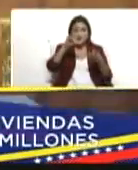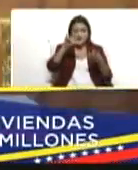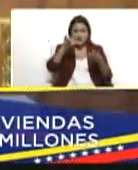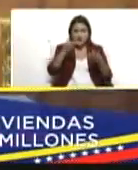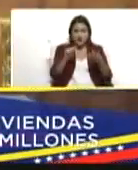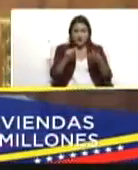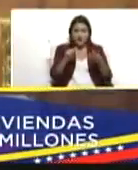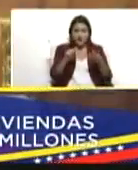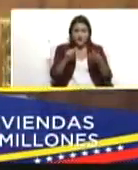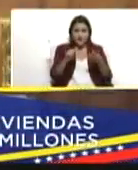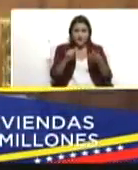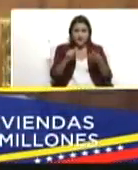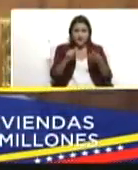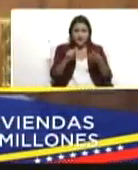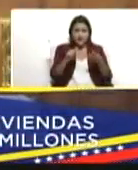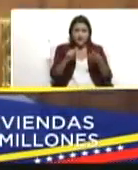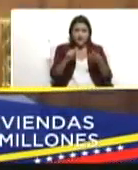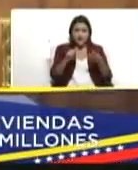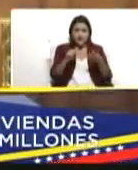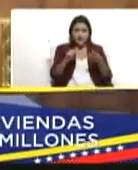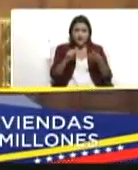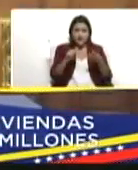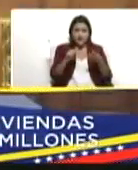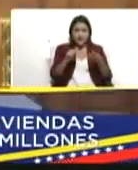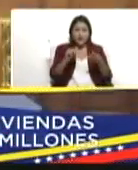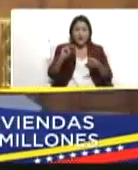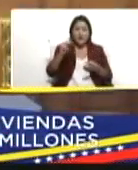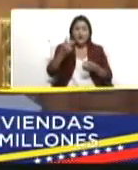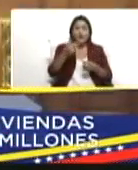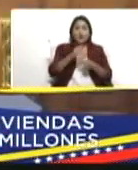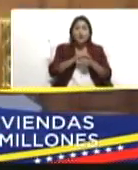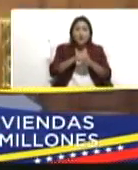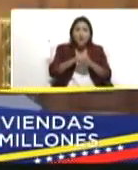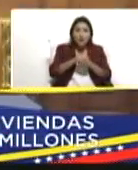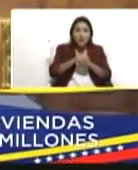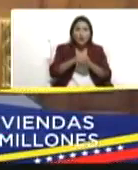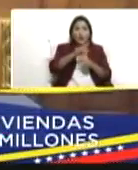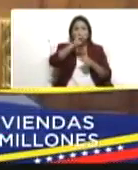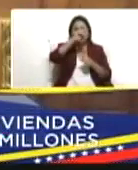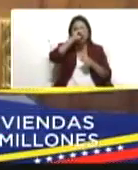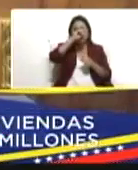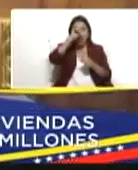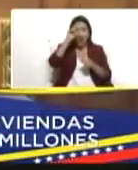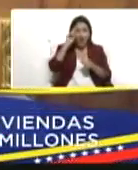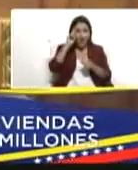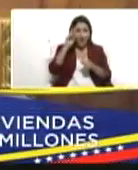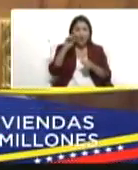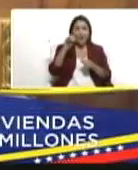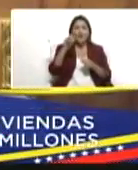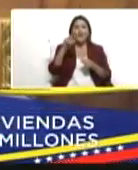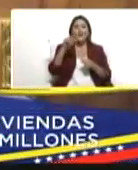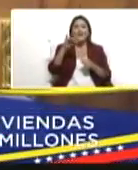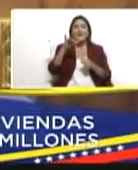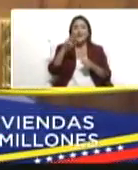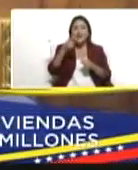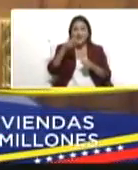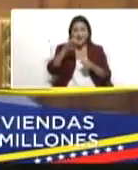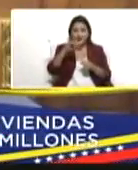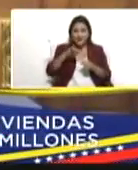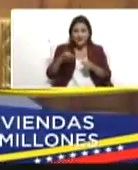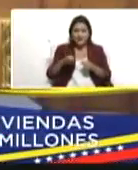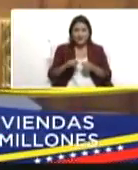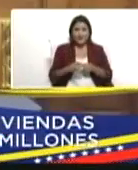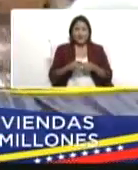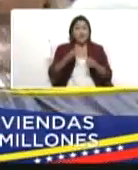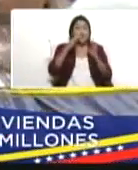Rodríguez Héctor Rodríguez diosdado Rodríguez compañeros del al tomando político vamos a meterle